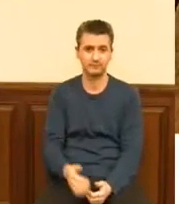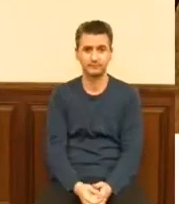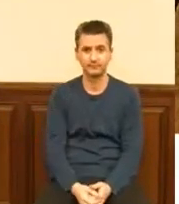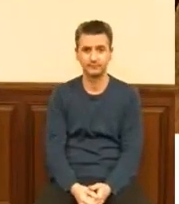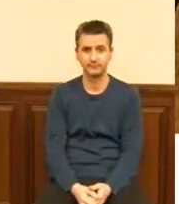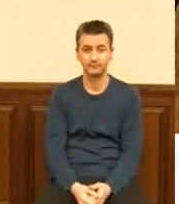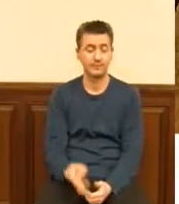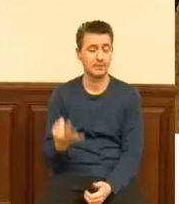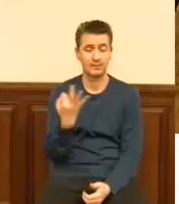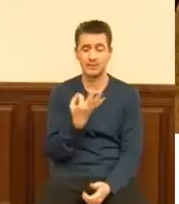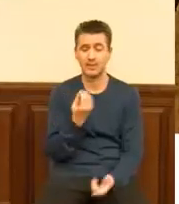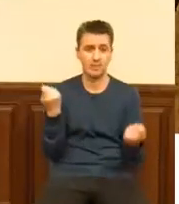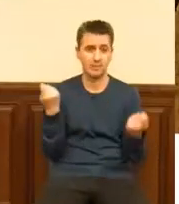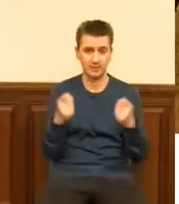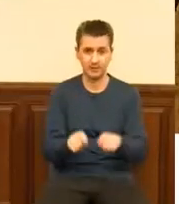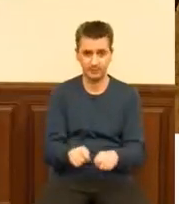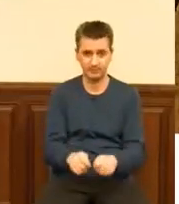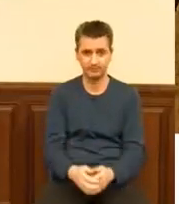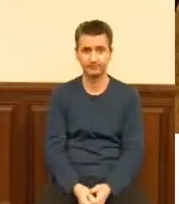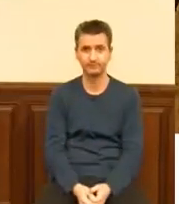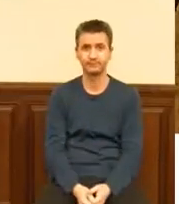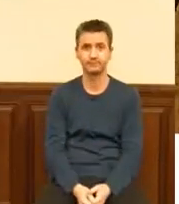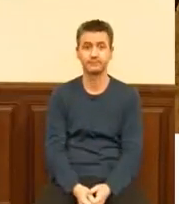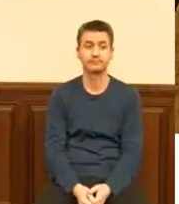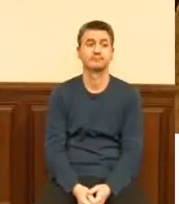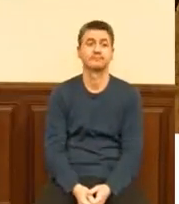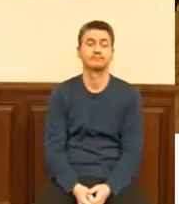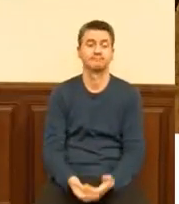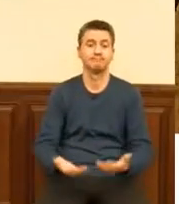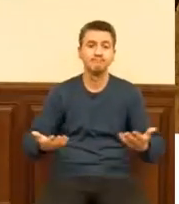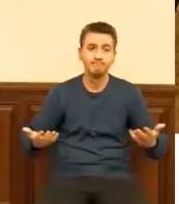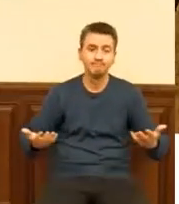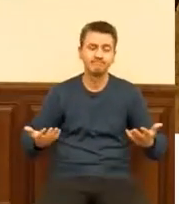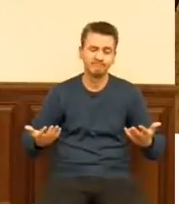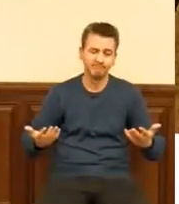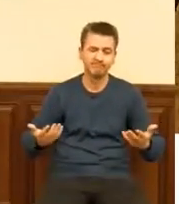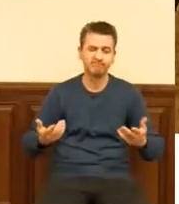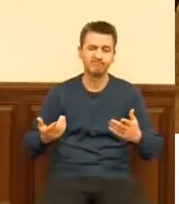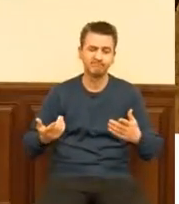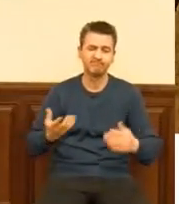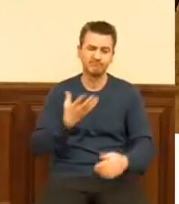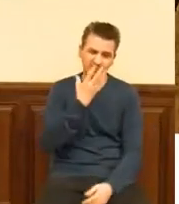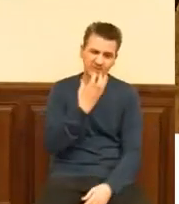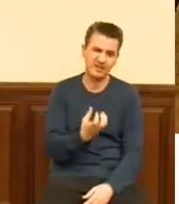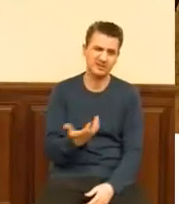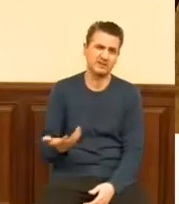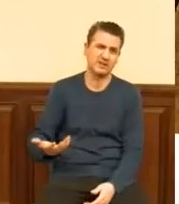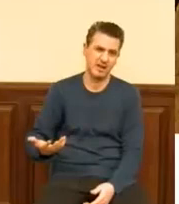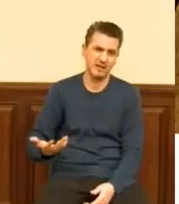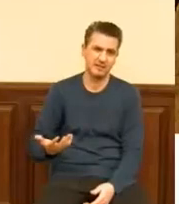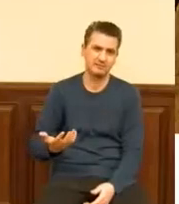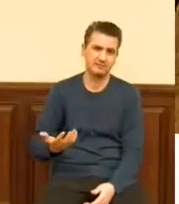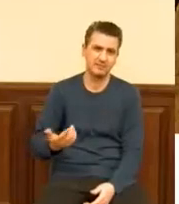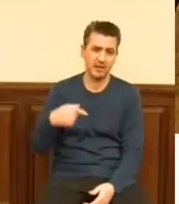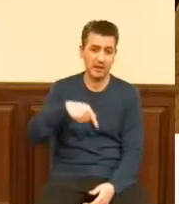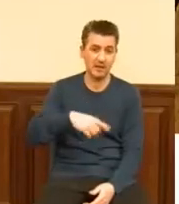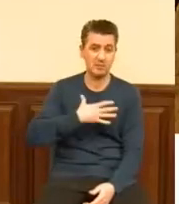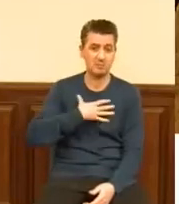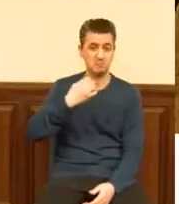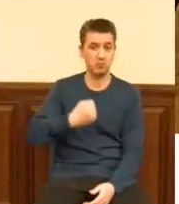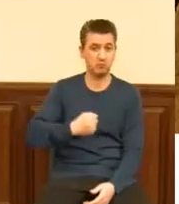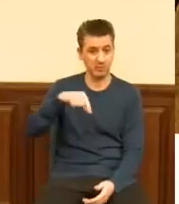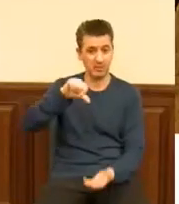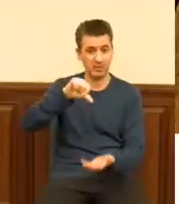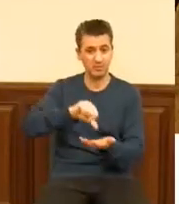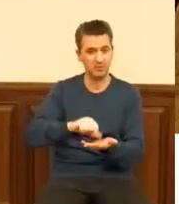ha tenido que cerrar. Entonces, pues sería muy triste que, bueno, pues que aquí en Móstoles no se mida todo el